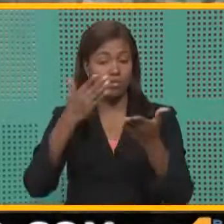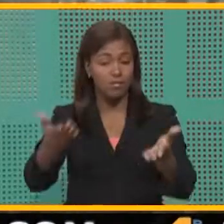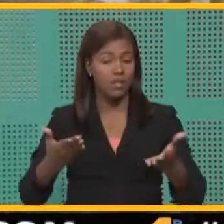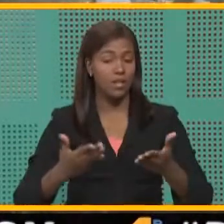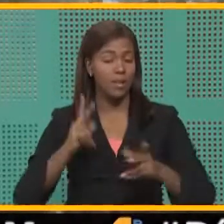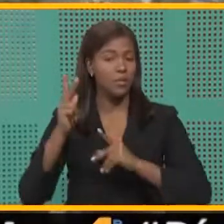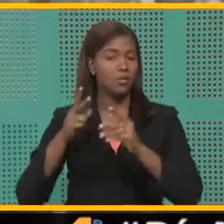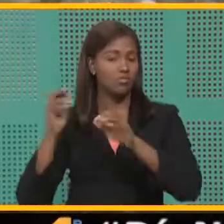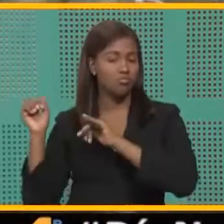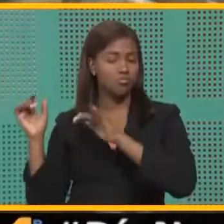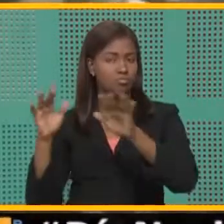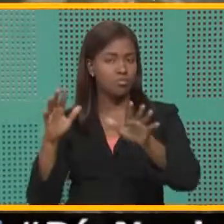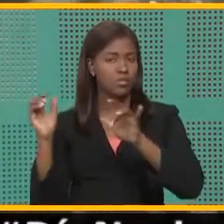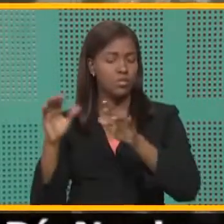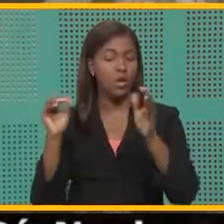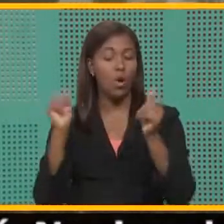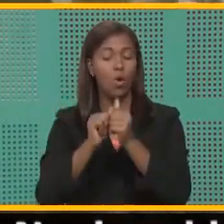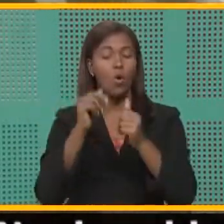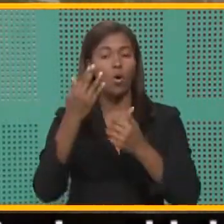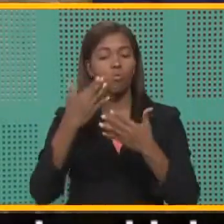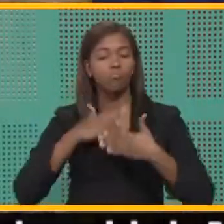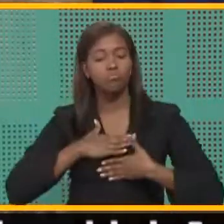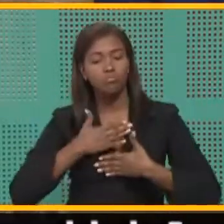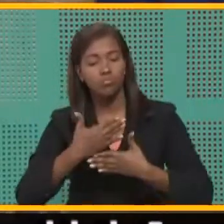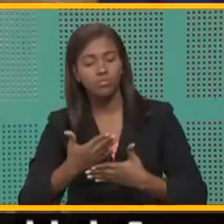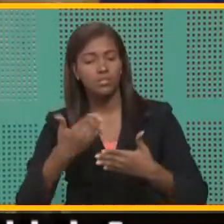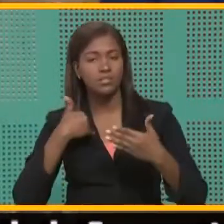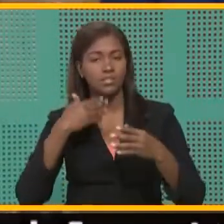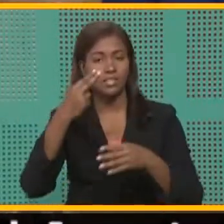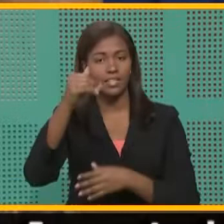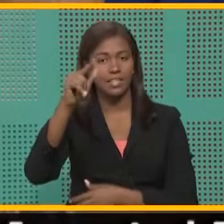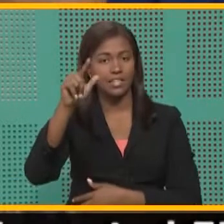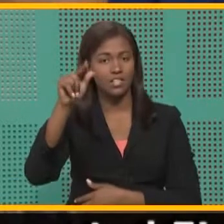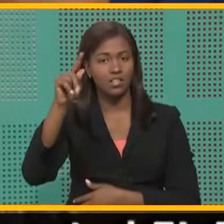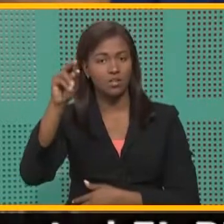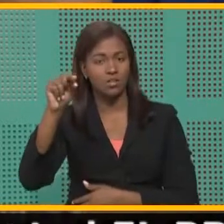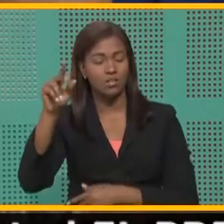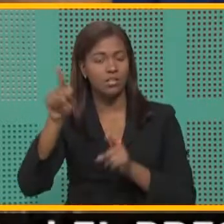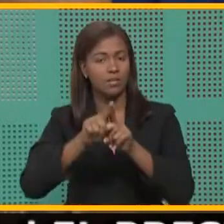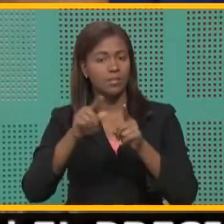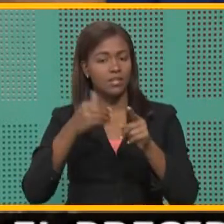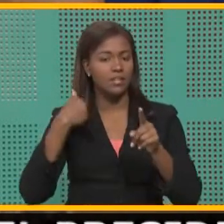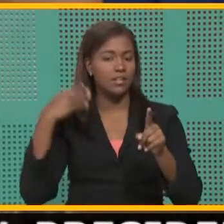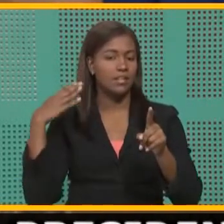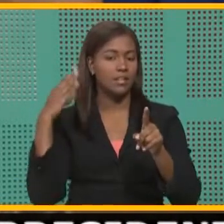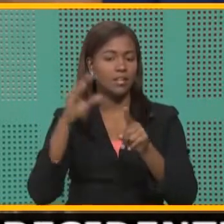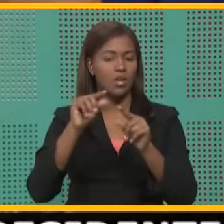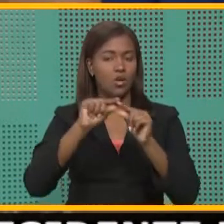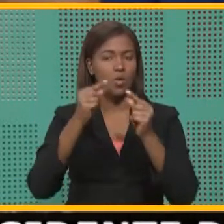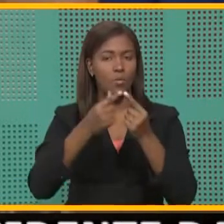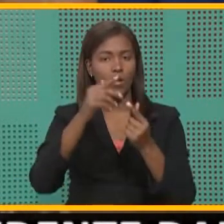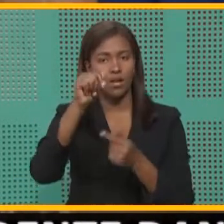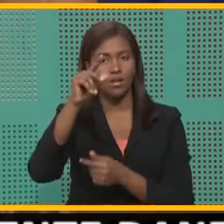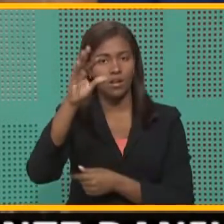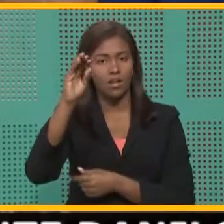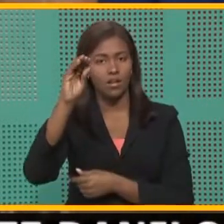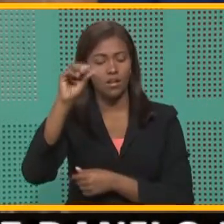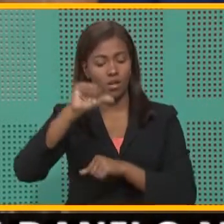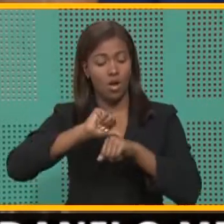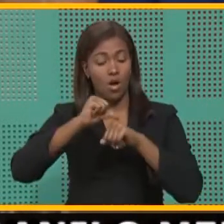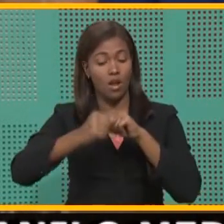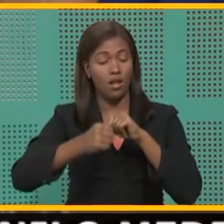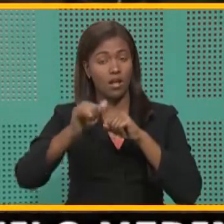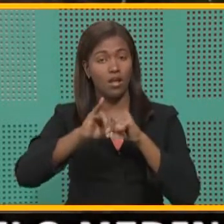a turistas y con la hospitalidad tanto de Hilton como corresponde ahora mismo al Grupo Ágora con su centro comercial y